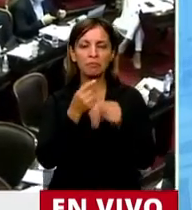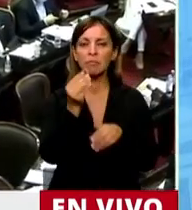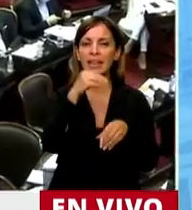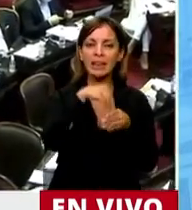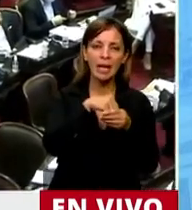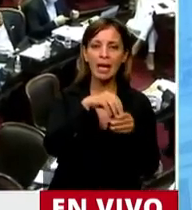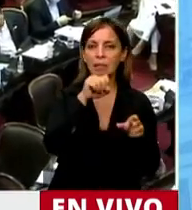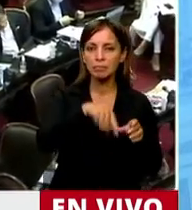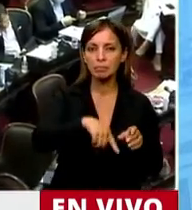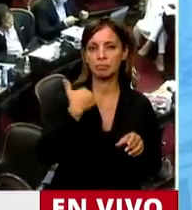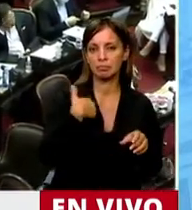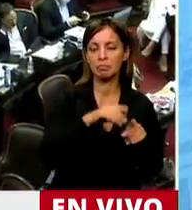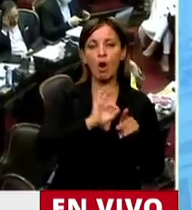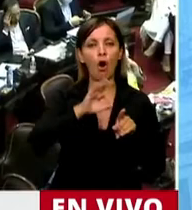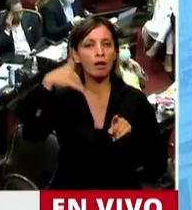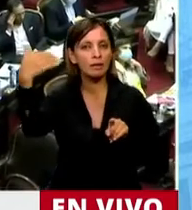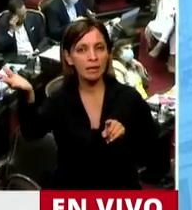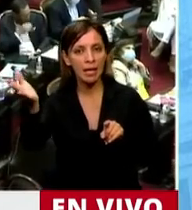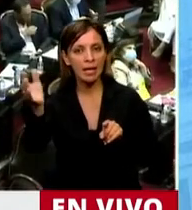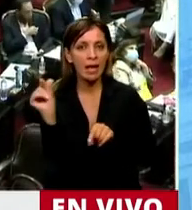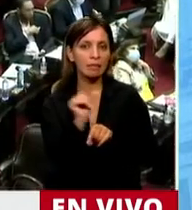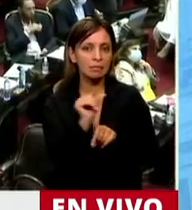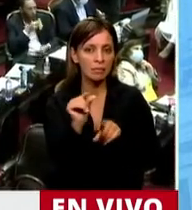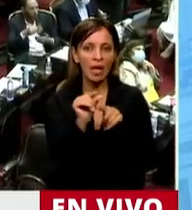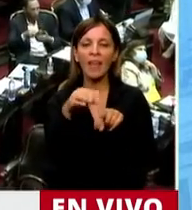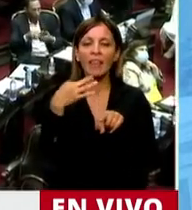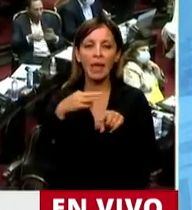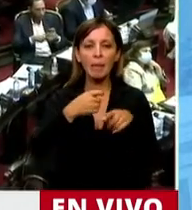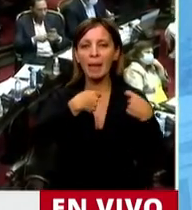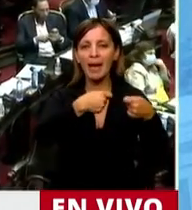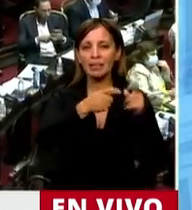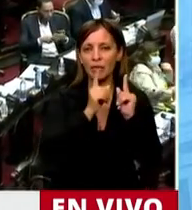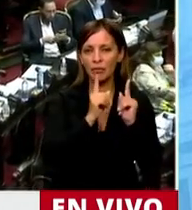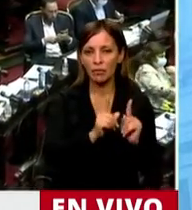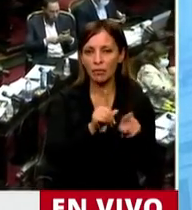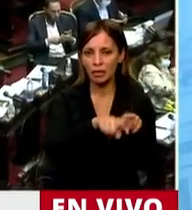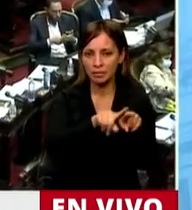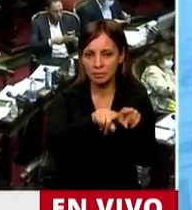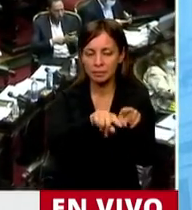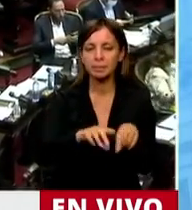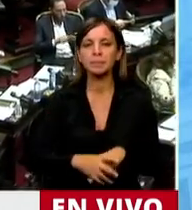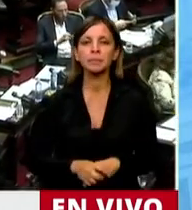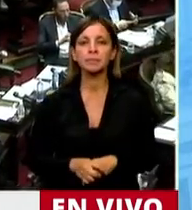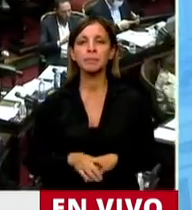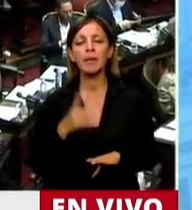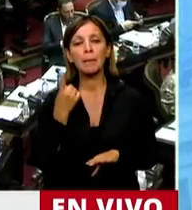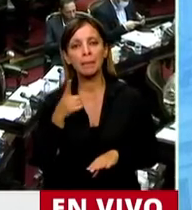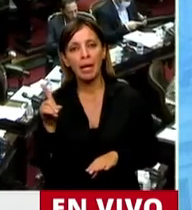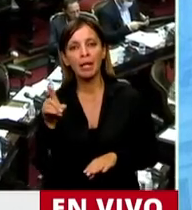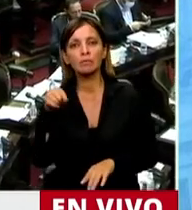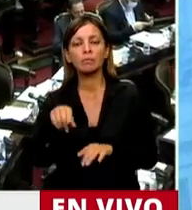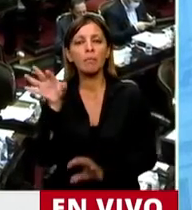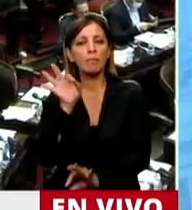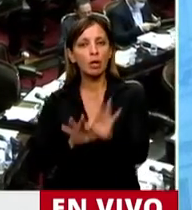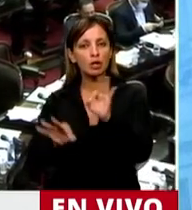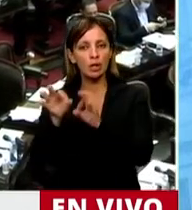interna o sea deuda externa, se utilice para gastos corrientes. Ahora bien, vamos ahora al proyecto que